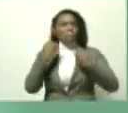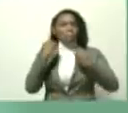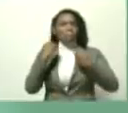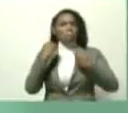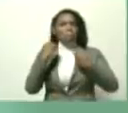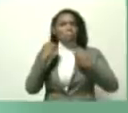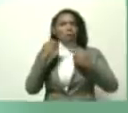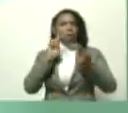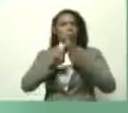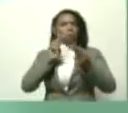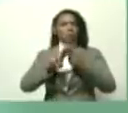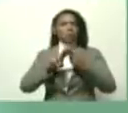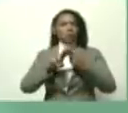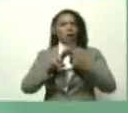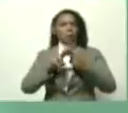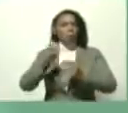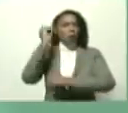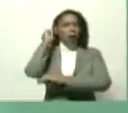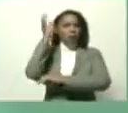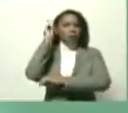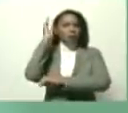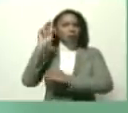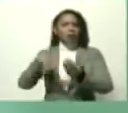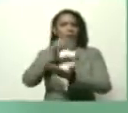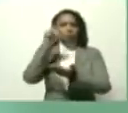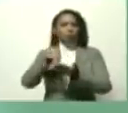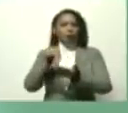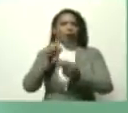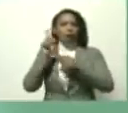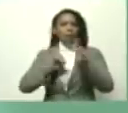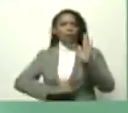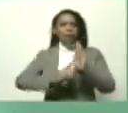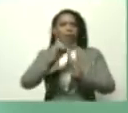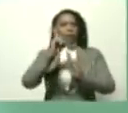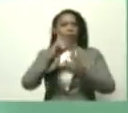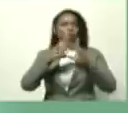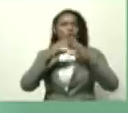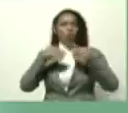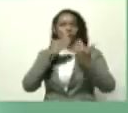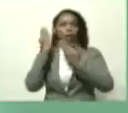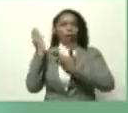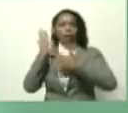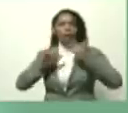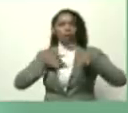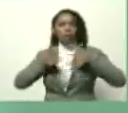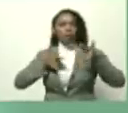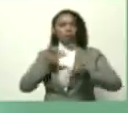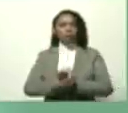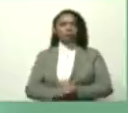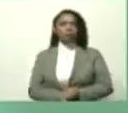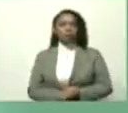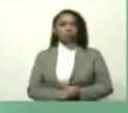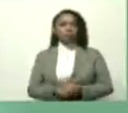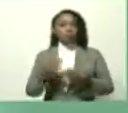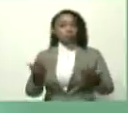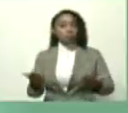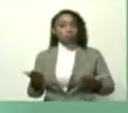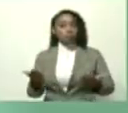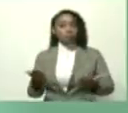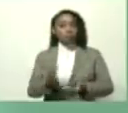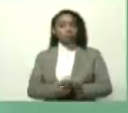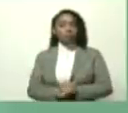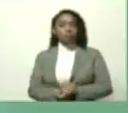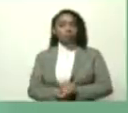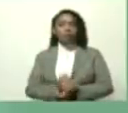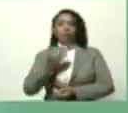por parte del Parlamento Nacional el desarrollo de todas estas actividades. Y con